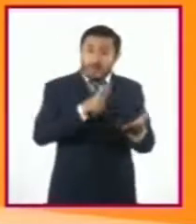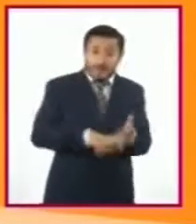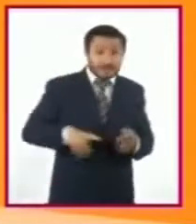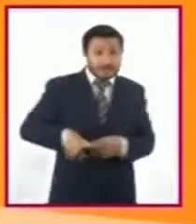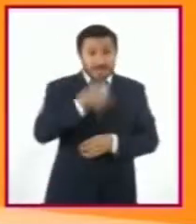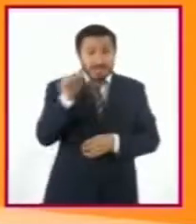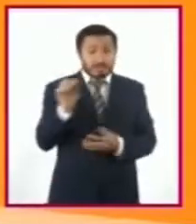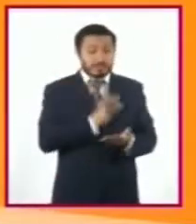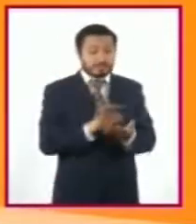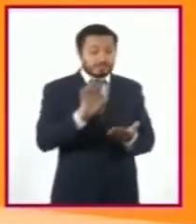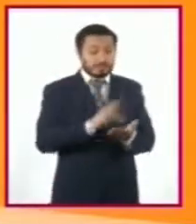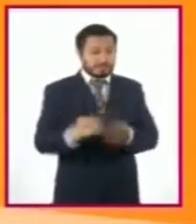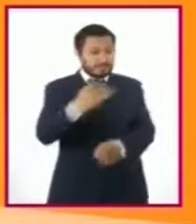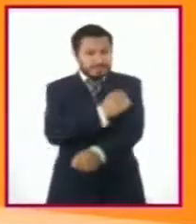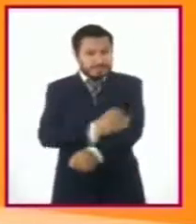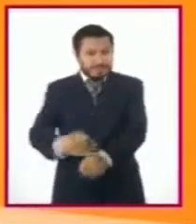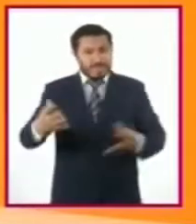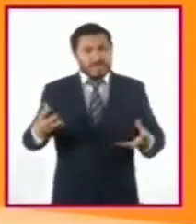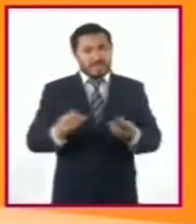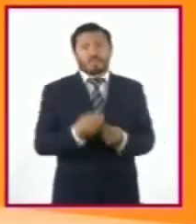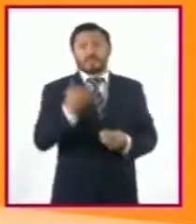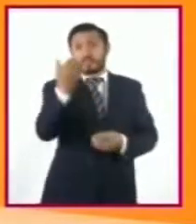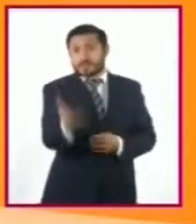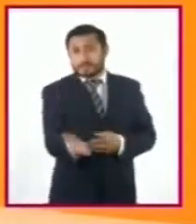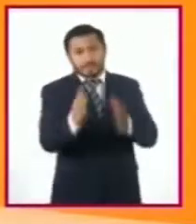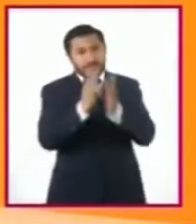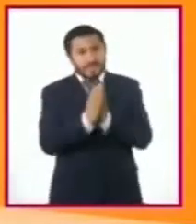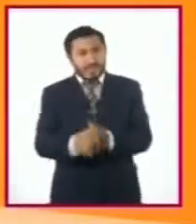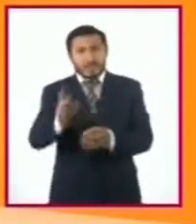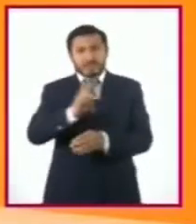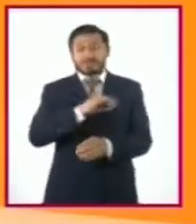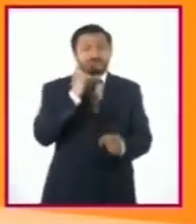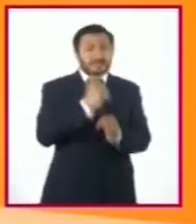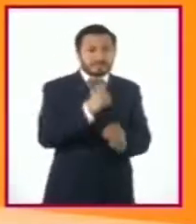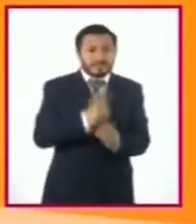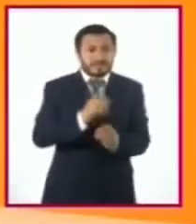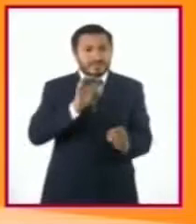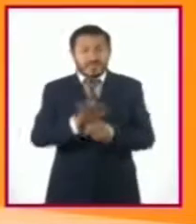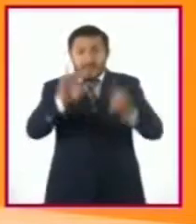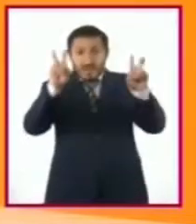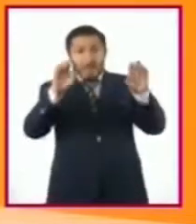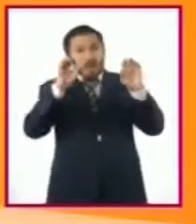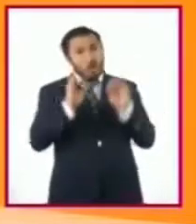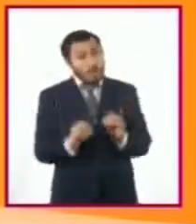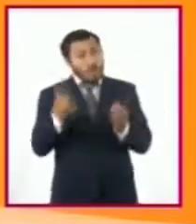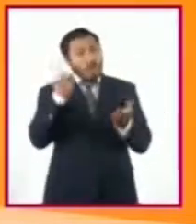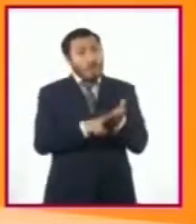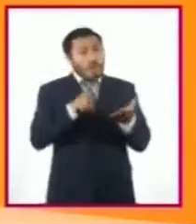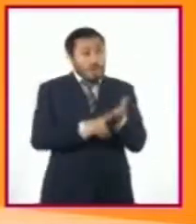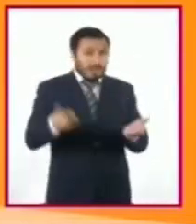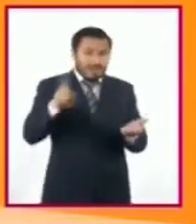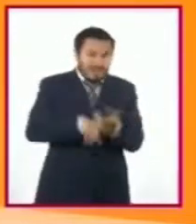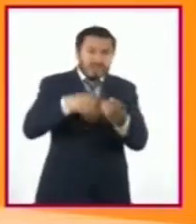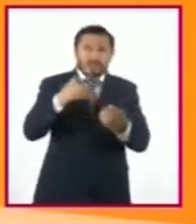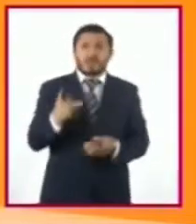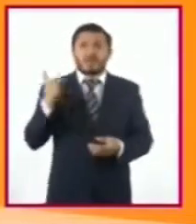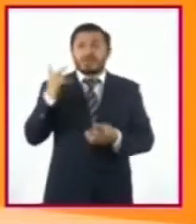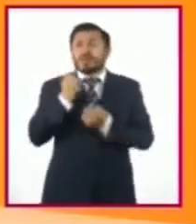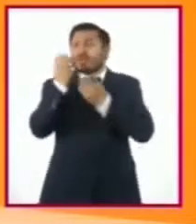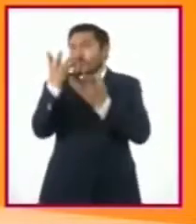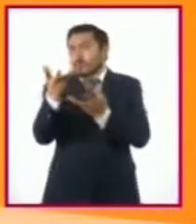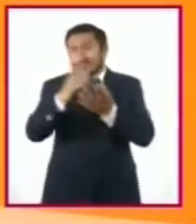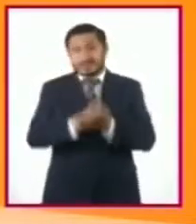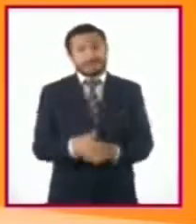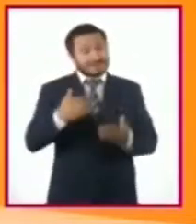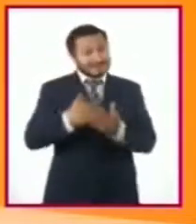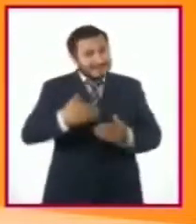su familia y pídanles a ellos que identifiquen el tema o algún valor que aborde el poema. Antes